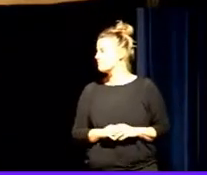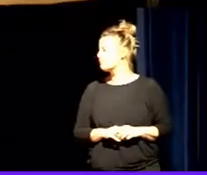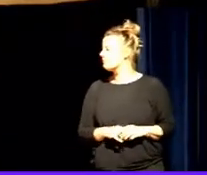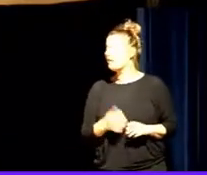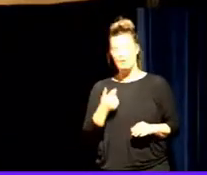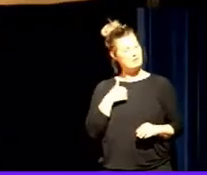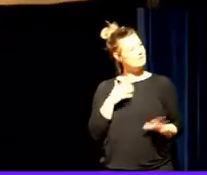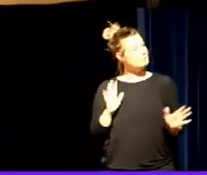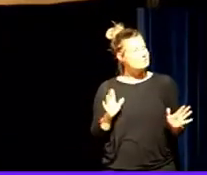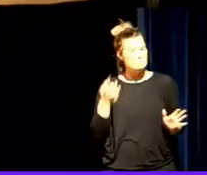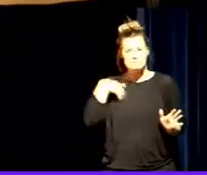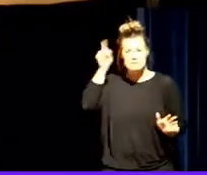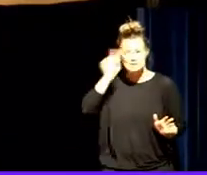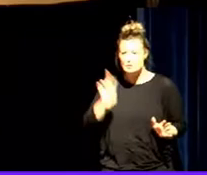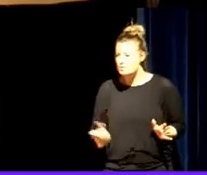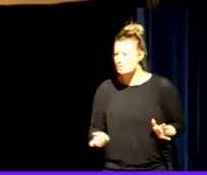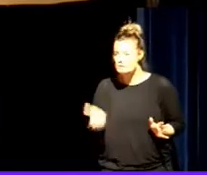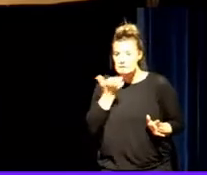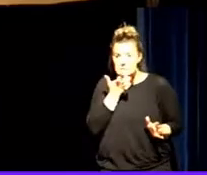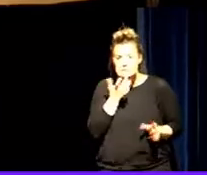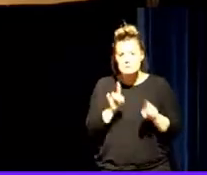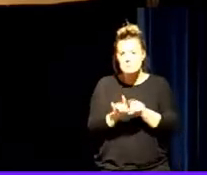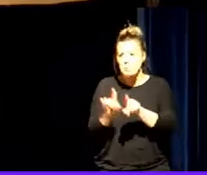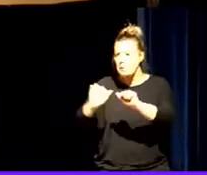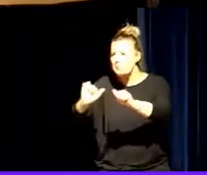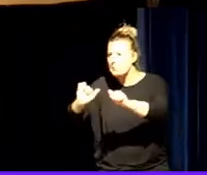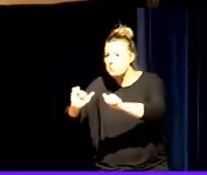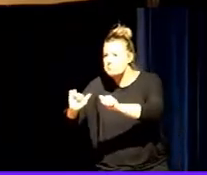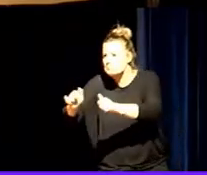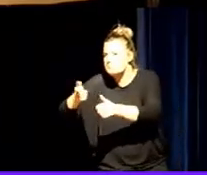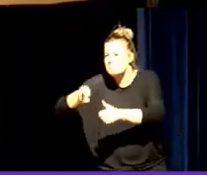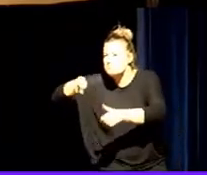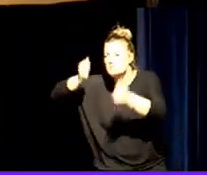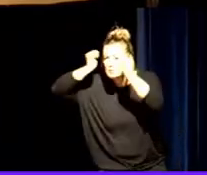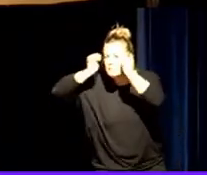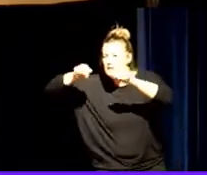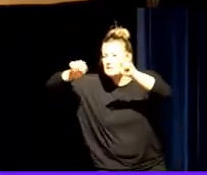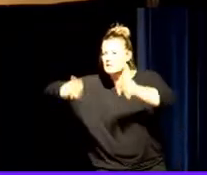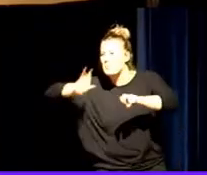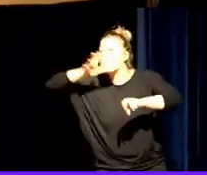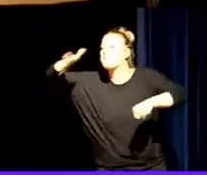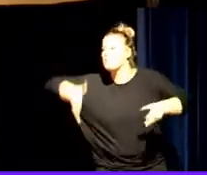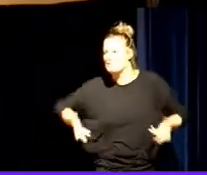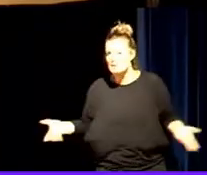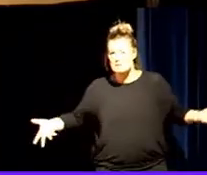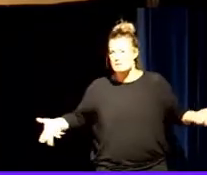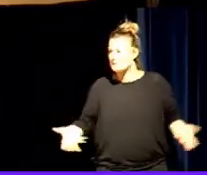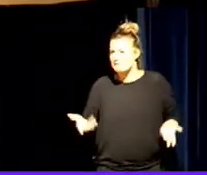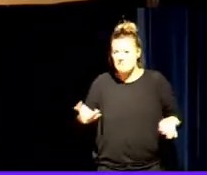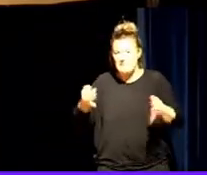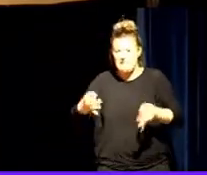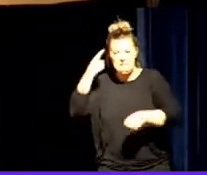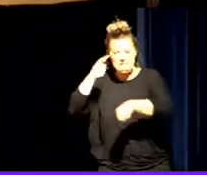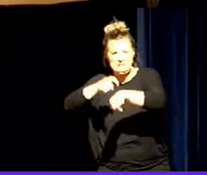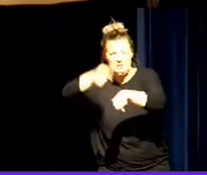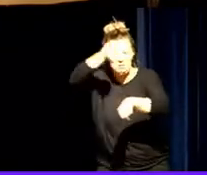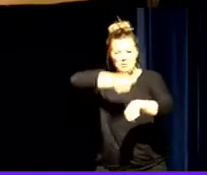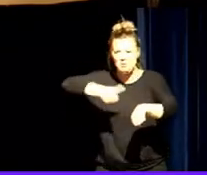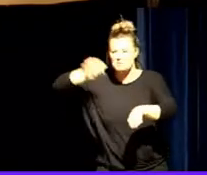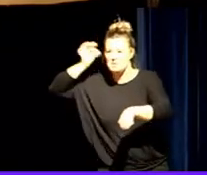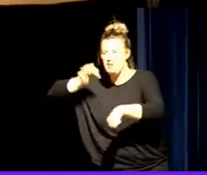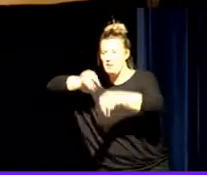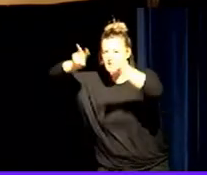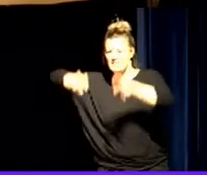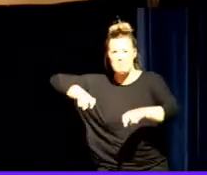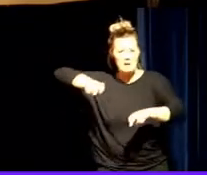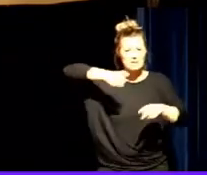yo no sé si os ha dado por estudiar esto a la gente así, psicólogos y psicólogas, sobre el